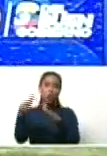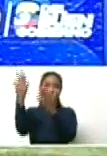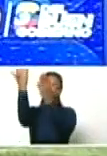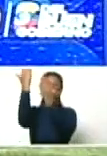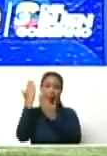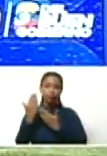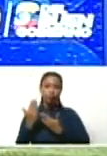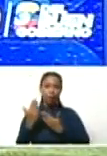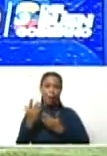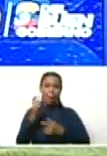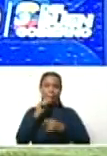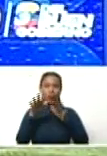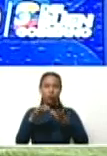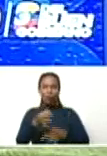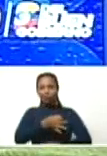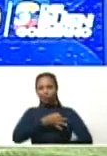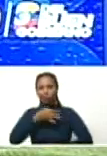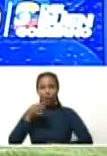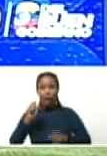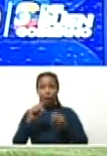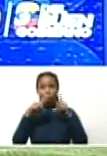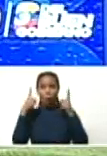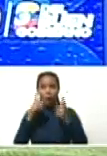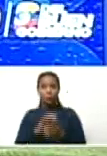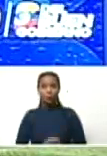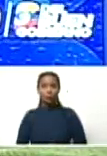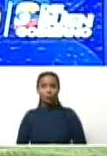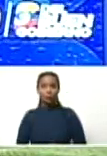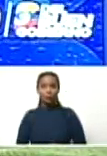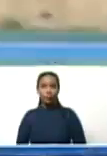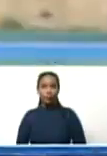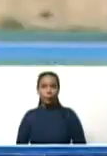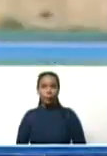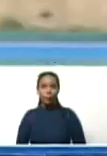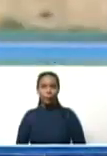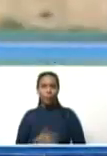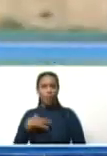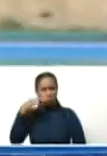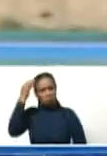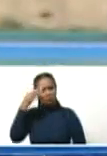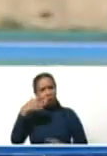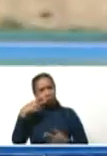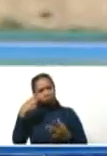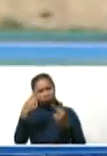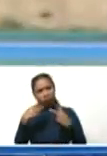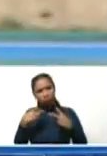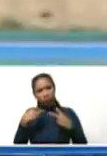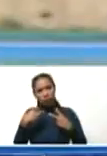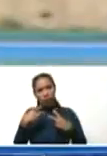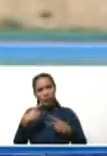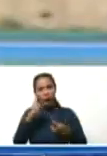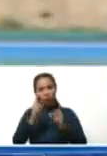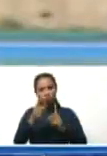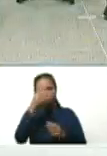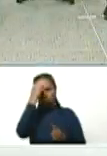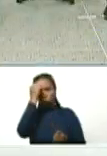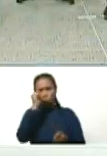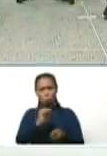Venezuela magnífica. Bueno, La Guaira. Yo creo que, mira, los imbéciles,